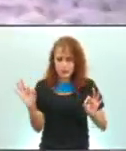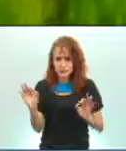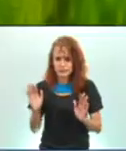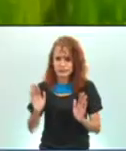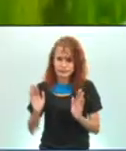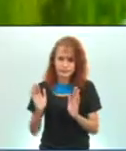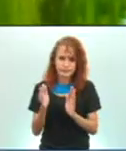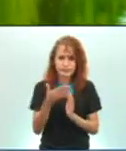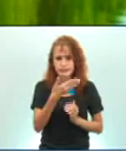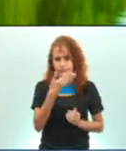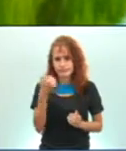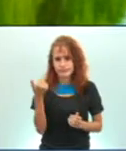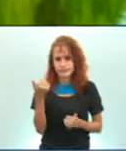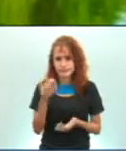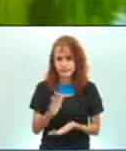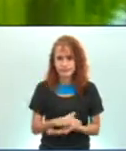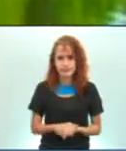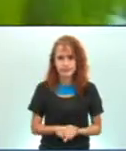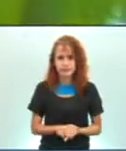Cuba.